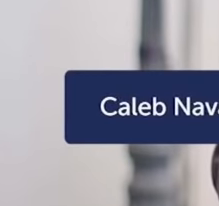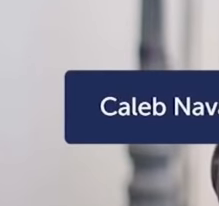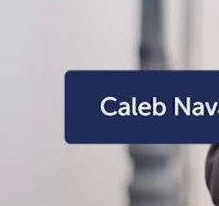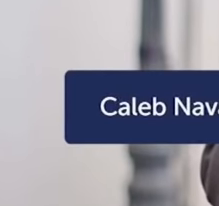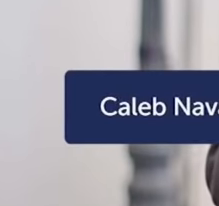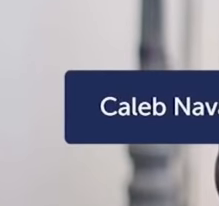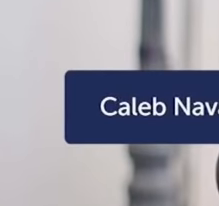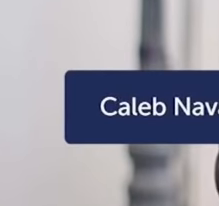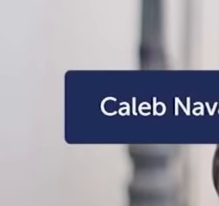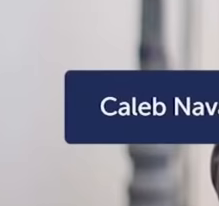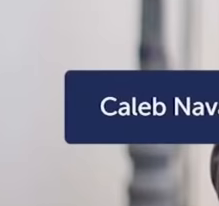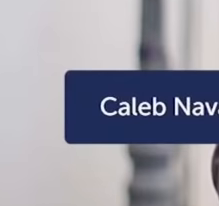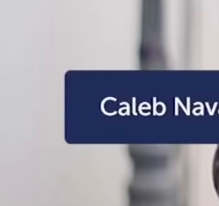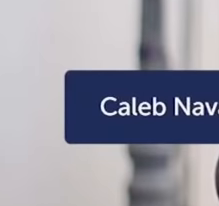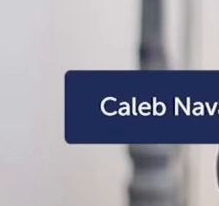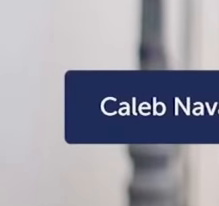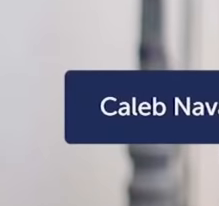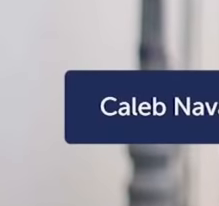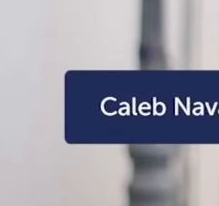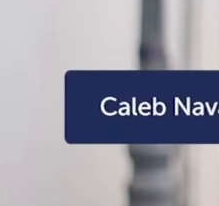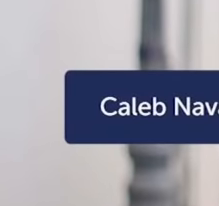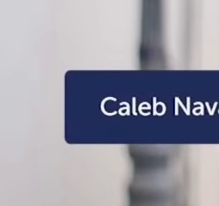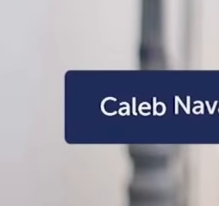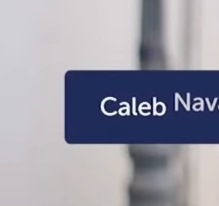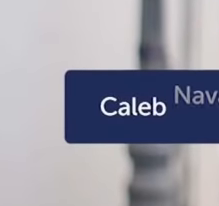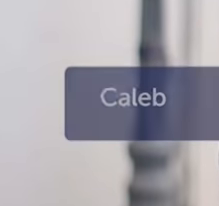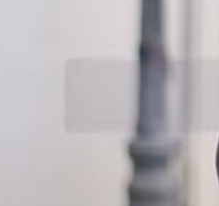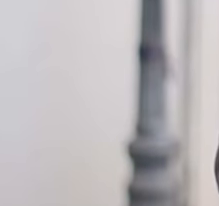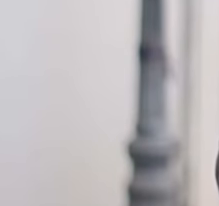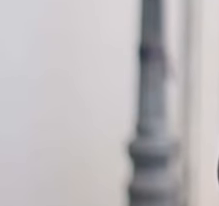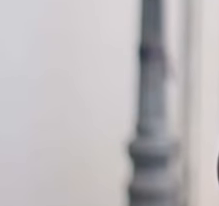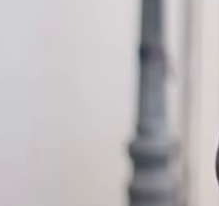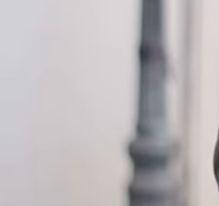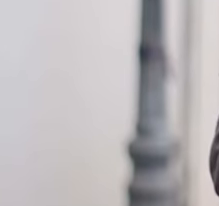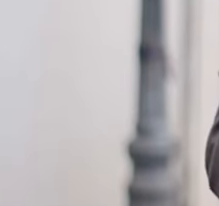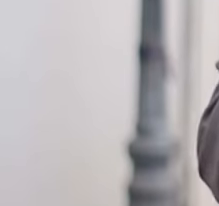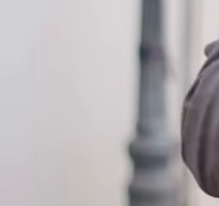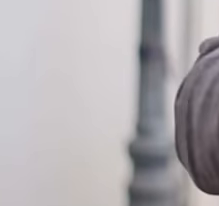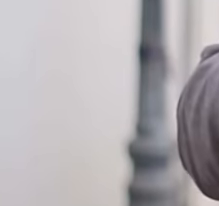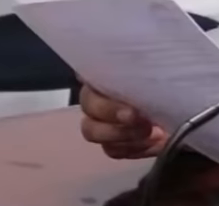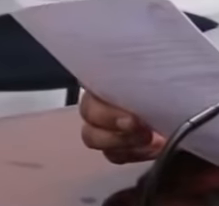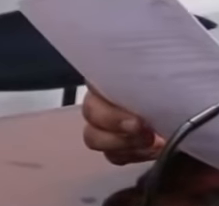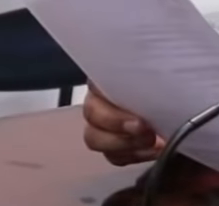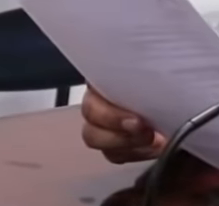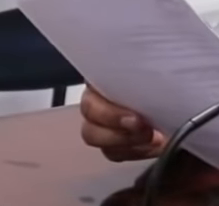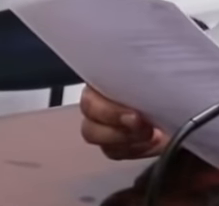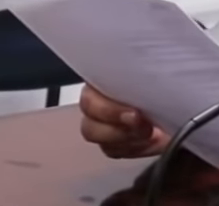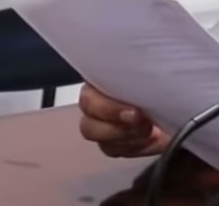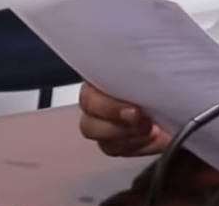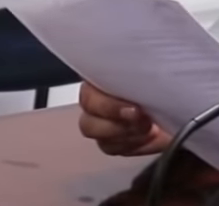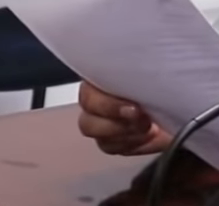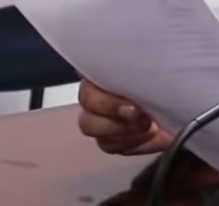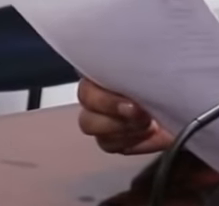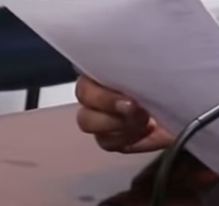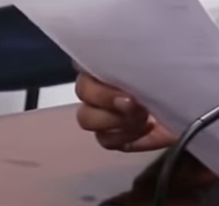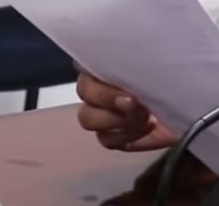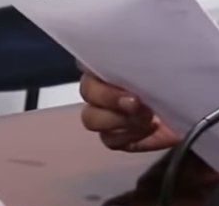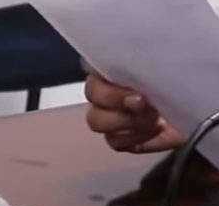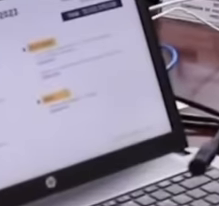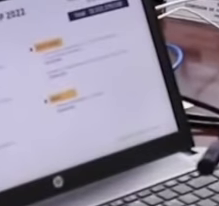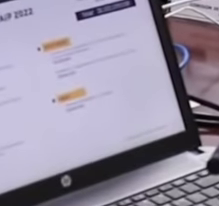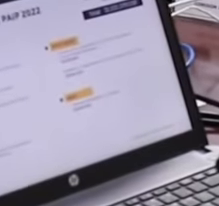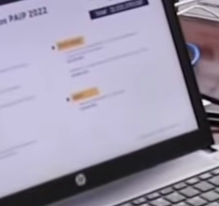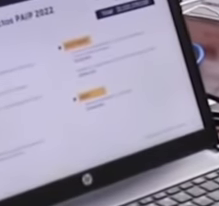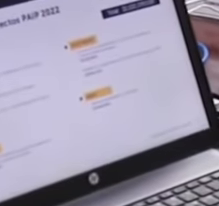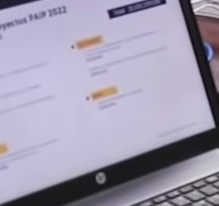invitados que nosotros hemos tenido que la anterior ley ya no obedecía a los juegos que se manejan en este tipo de